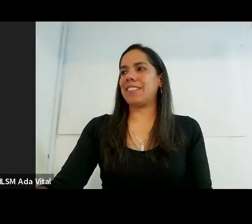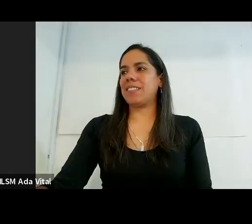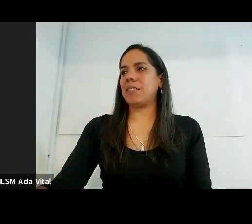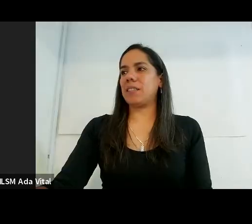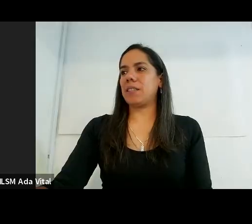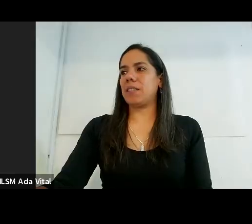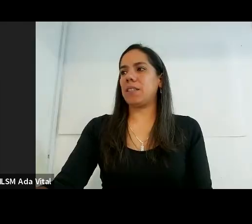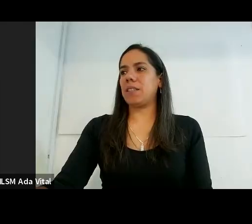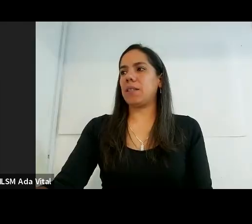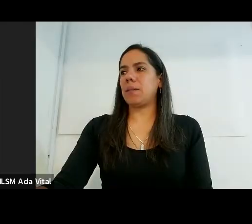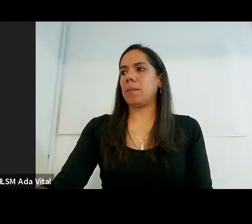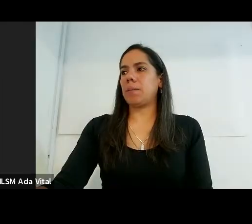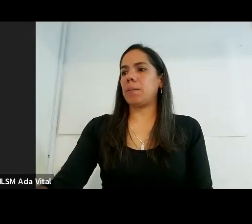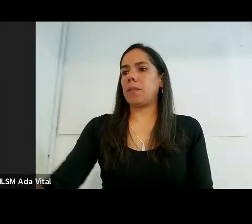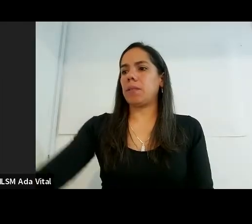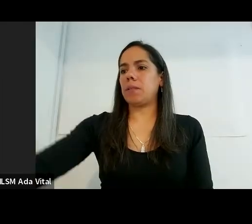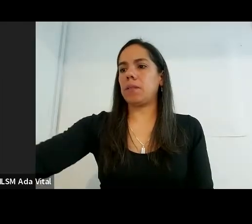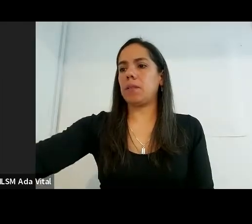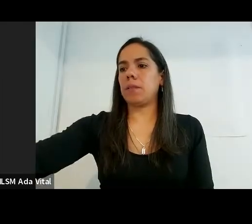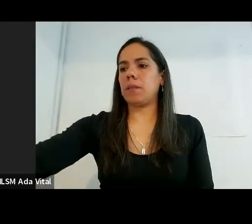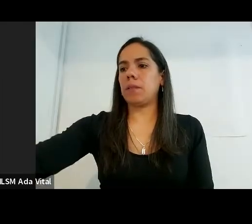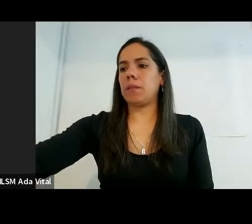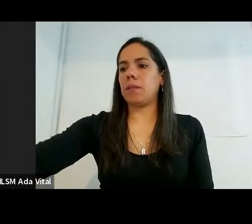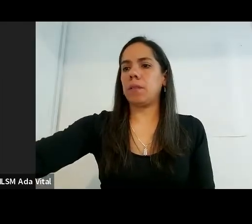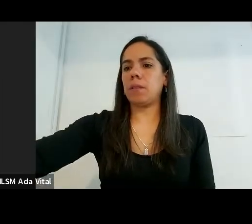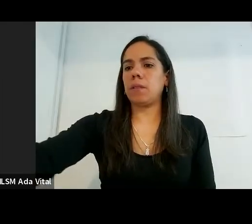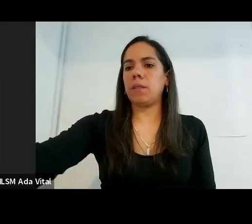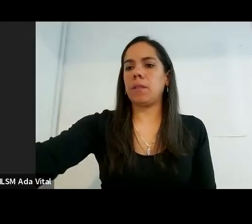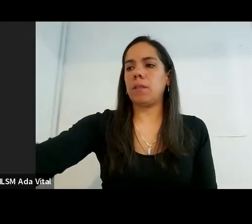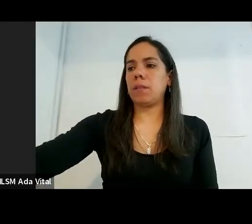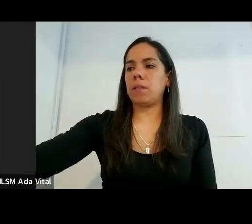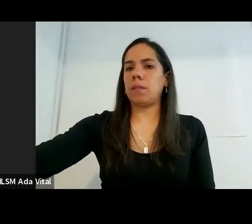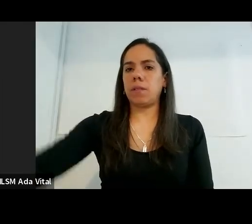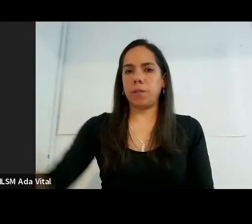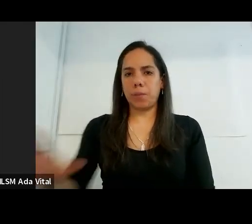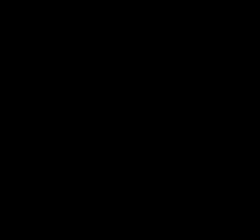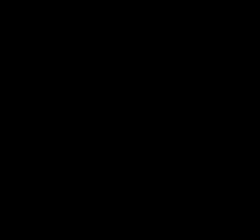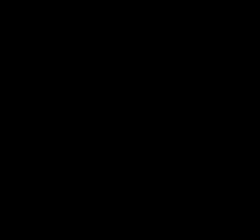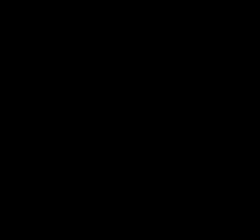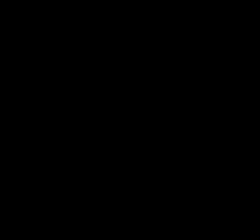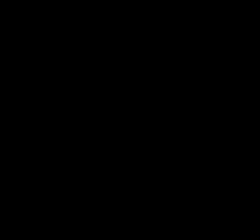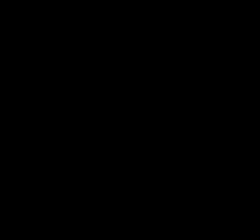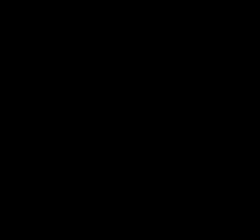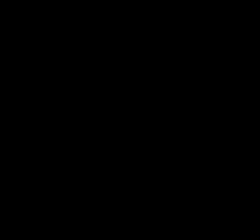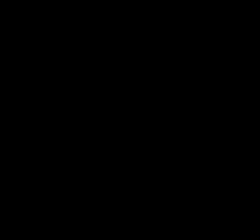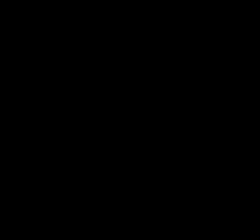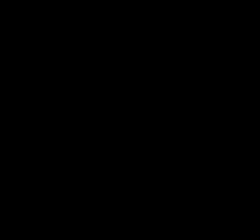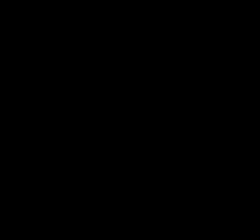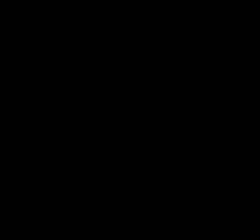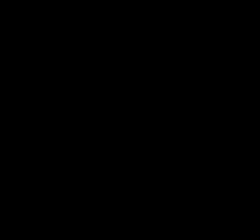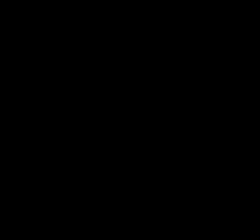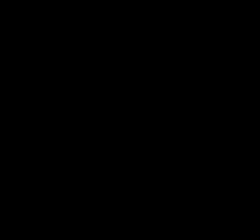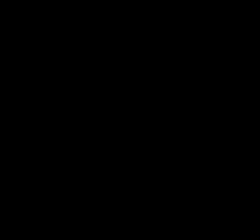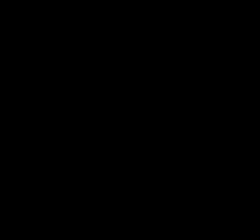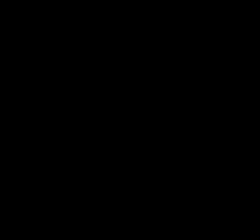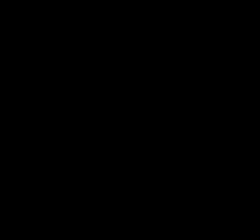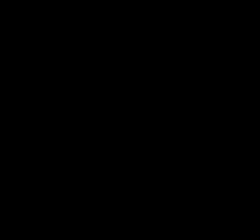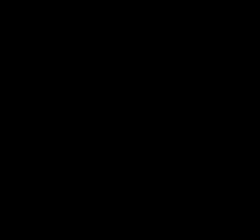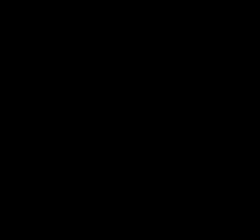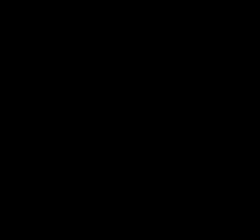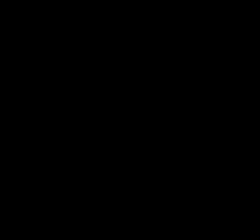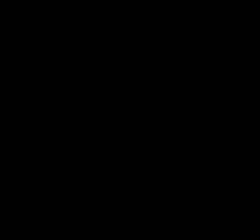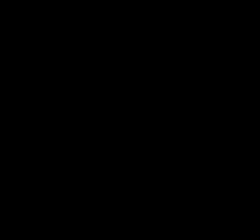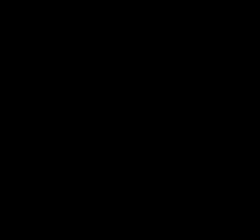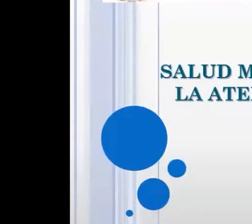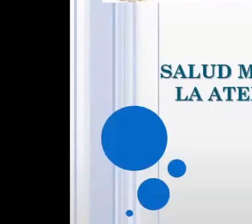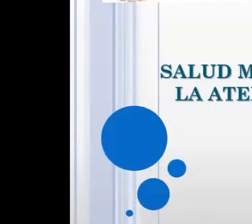Sí, ahí. Hola, buenas tardes. Muchísimas gracias por la invitación. Ahí, para